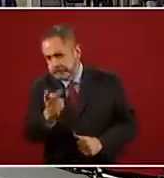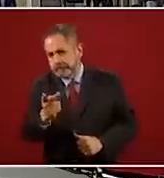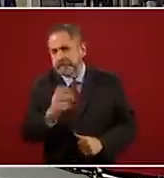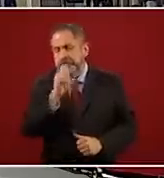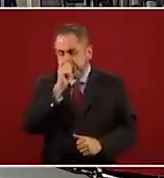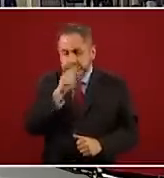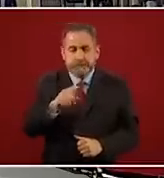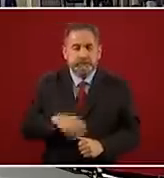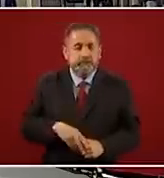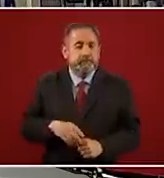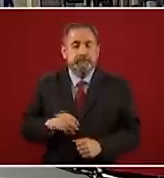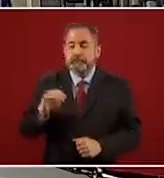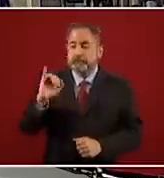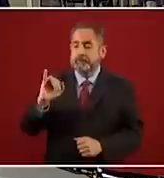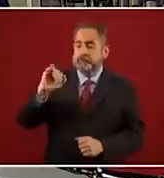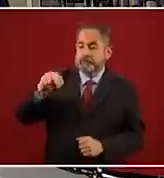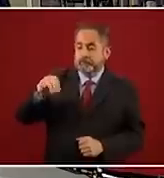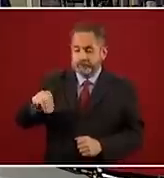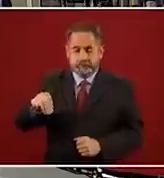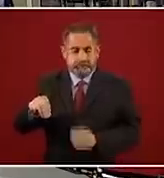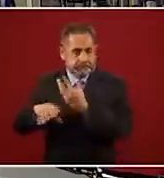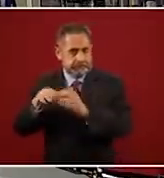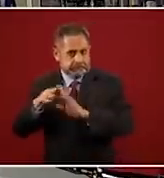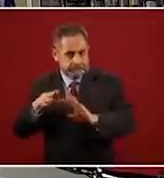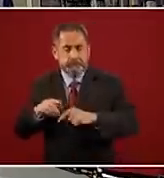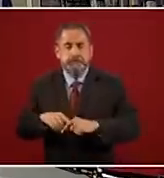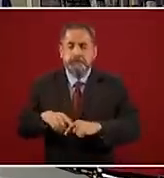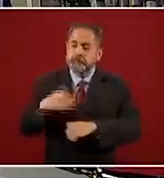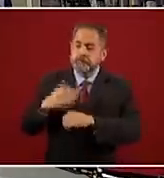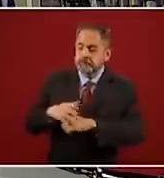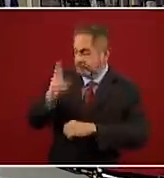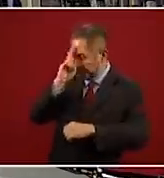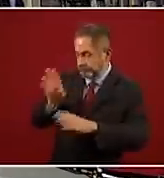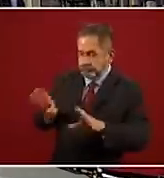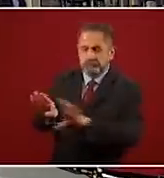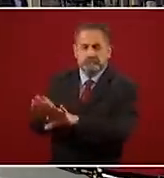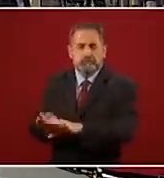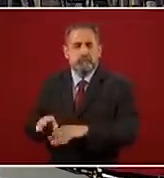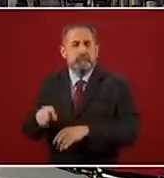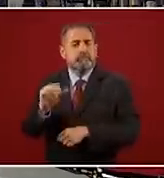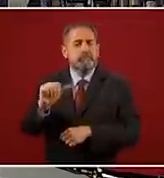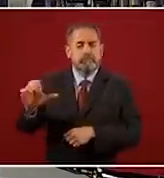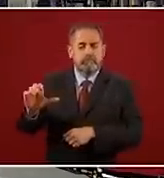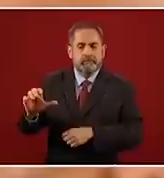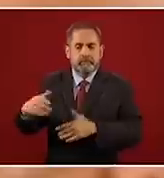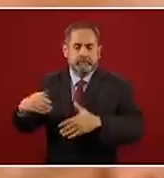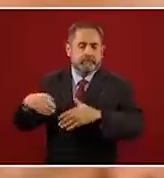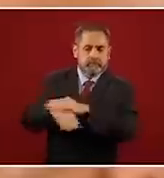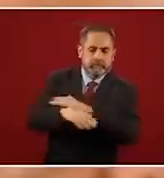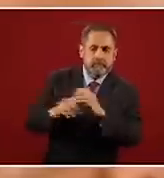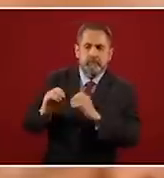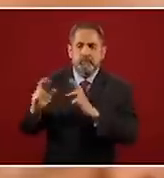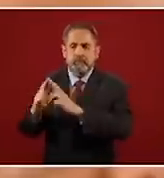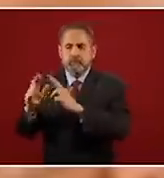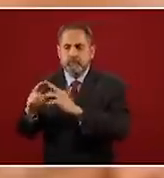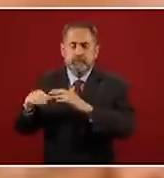ayer del Instituto Nacional de Migración, que va a prohibir la entrada a organizaciones de la sociedad civil y organizaciones religiosas